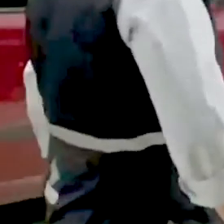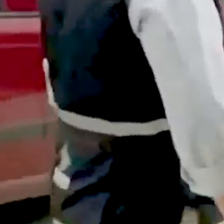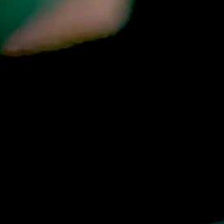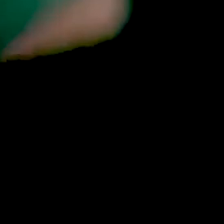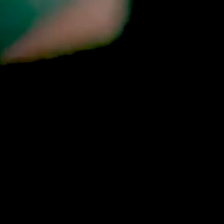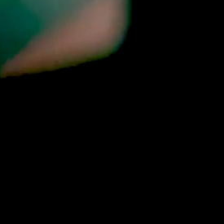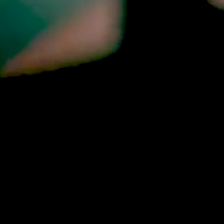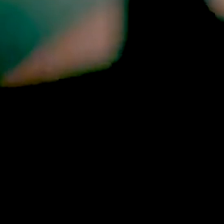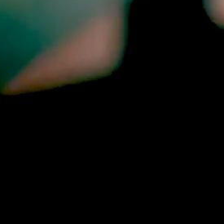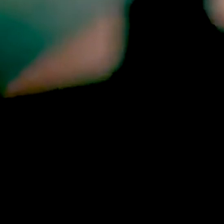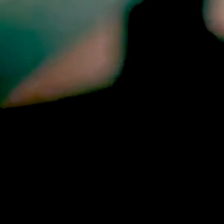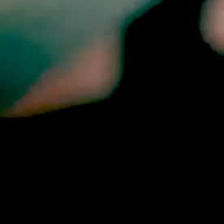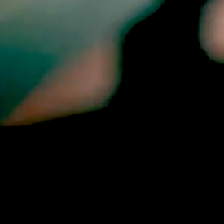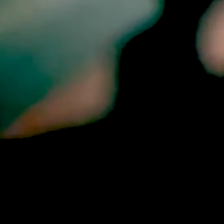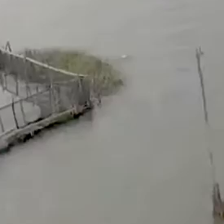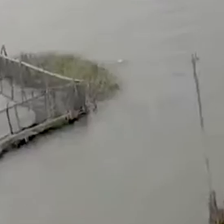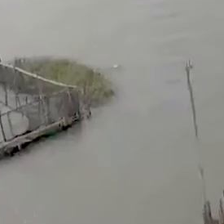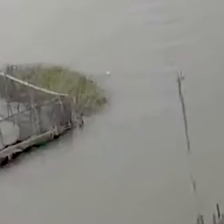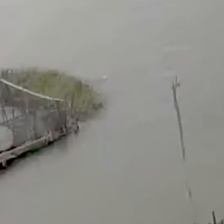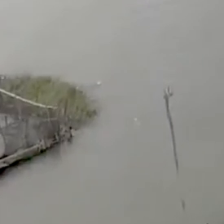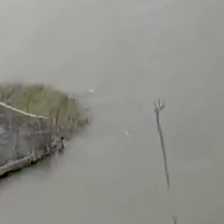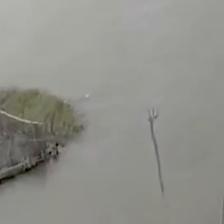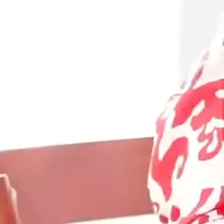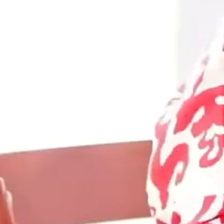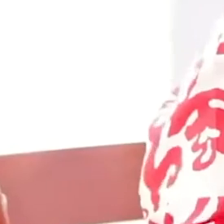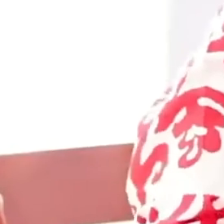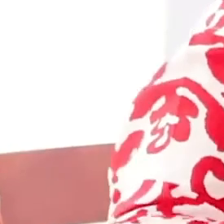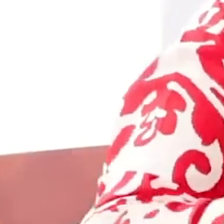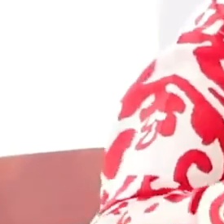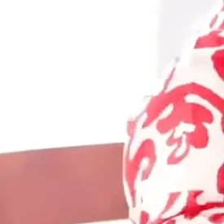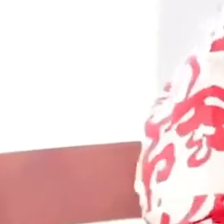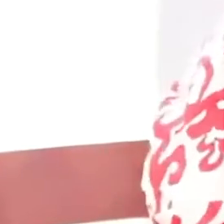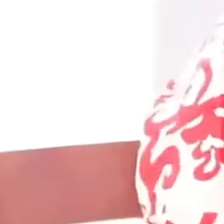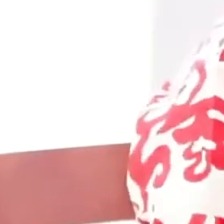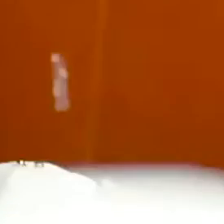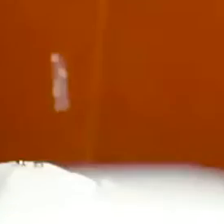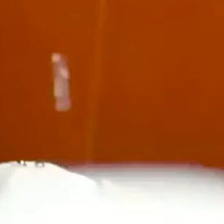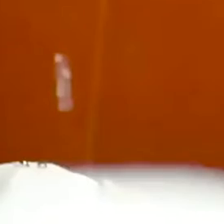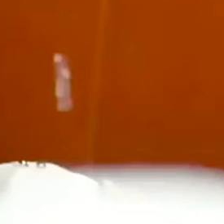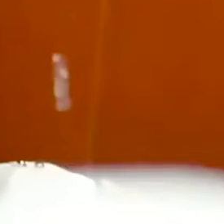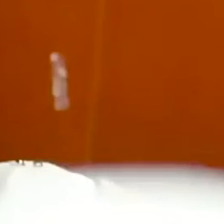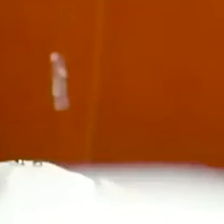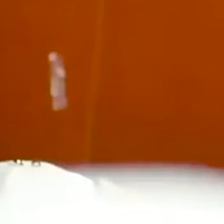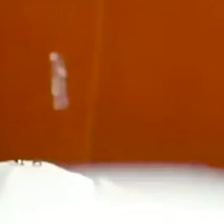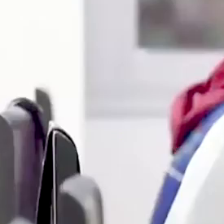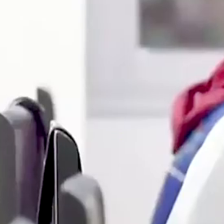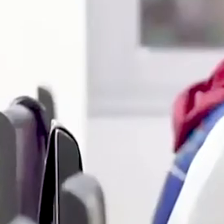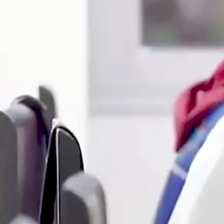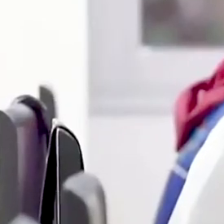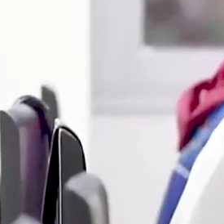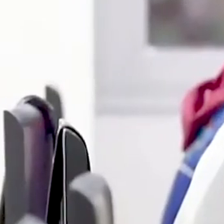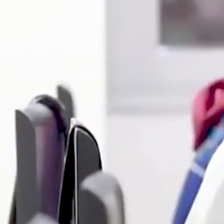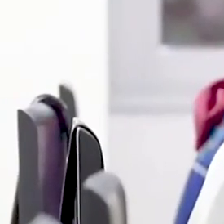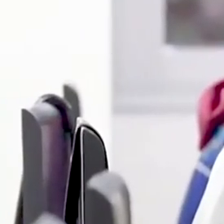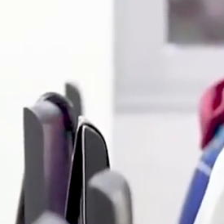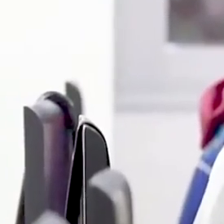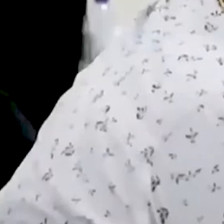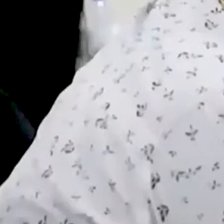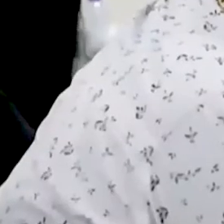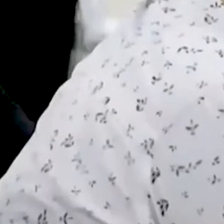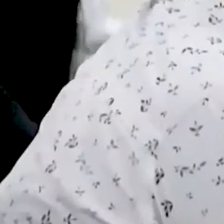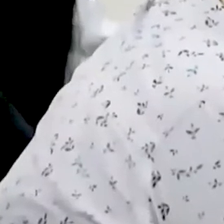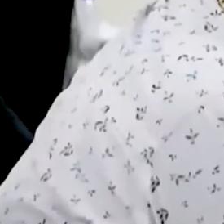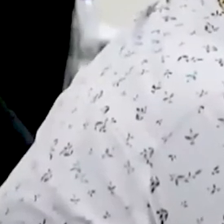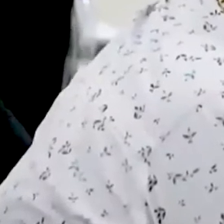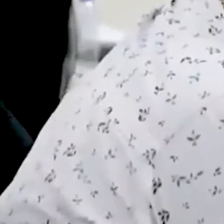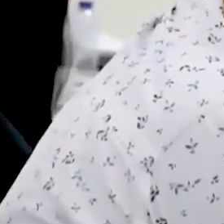una atención permanente a las víctimas del conflicto armado y demás poblaciones, fortaleciendo los procesos de participación y reparación en